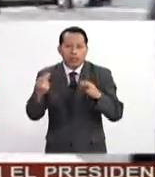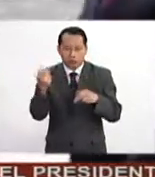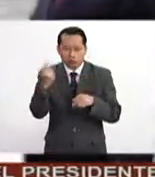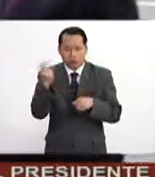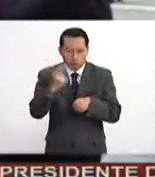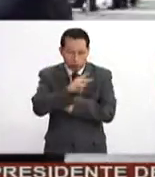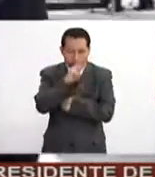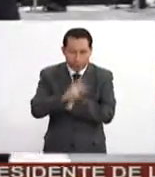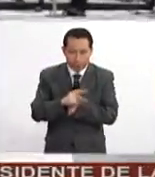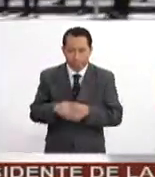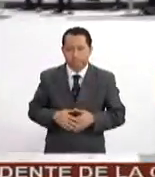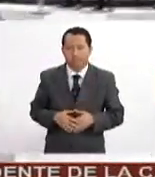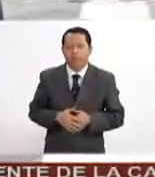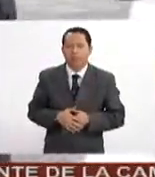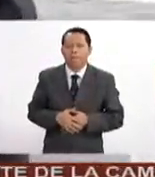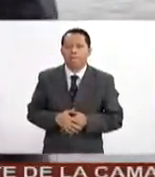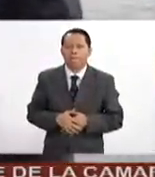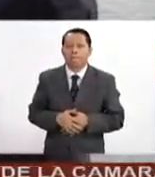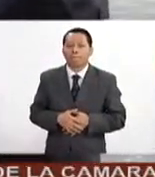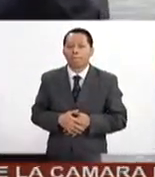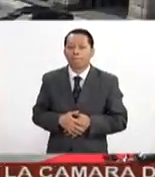bilateral.